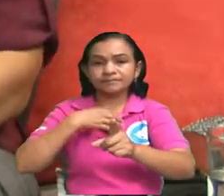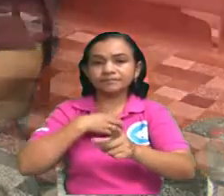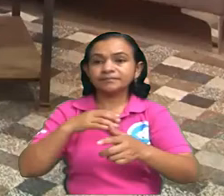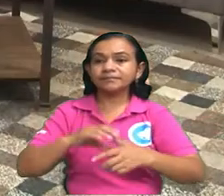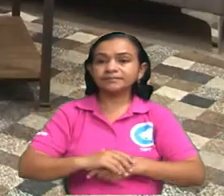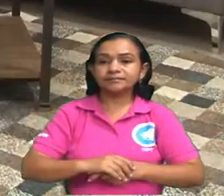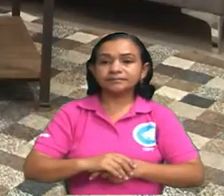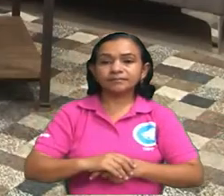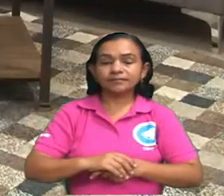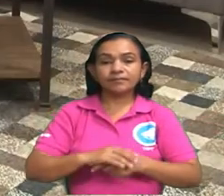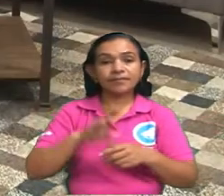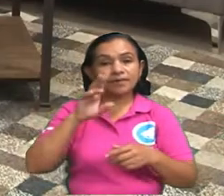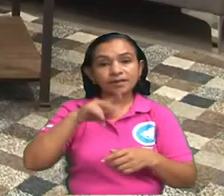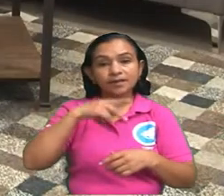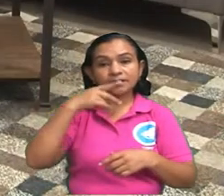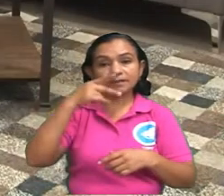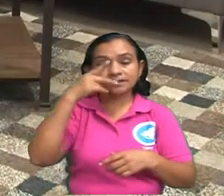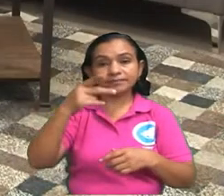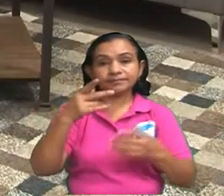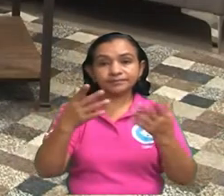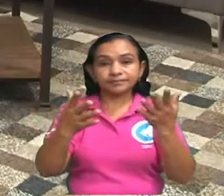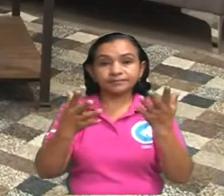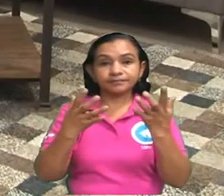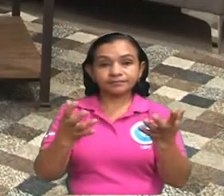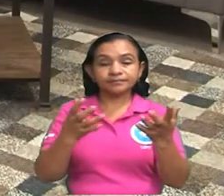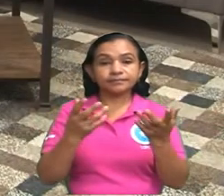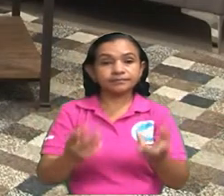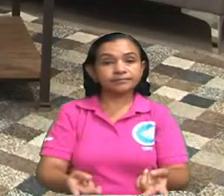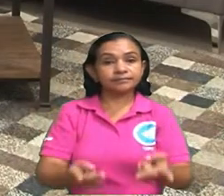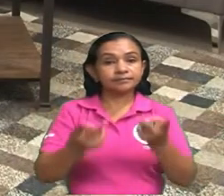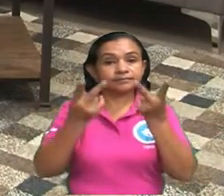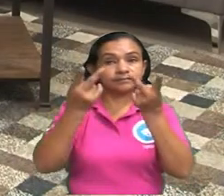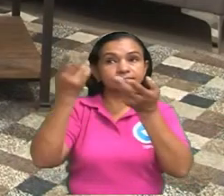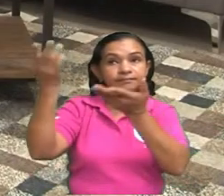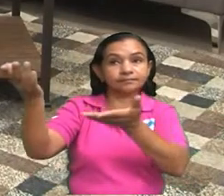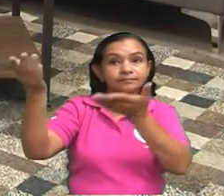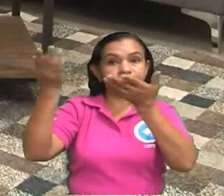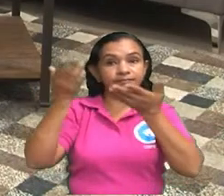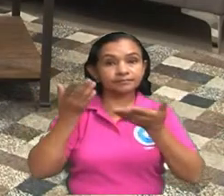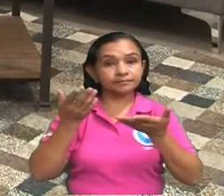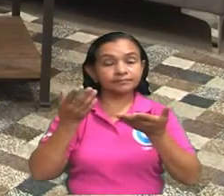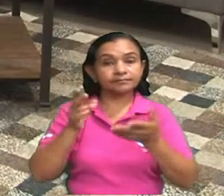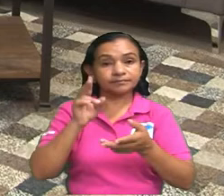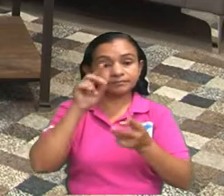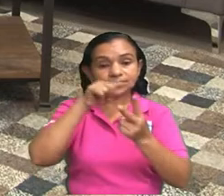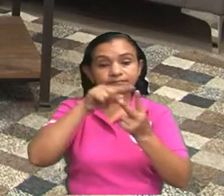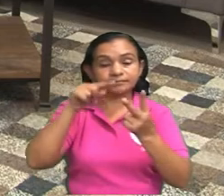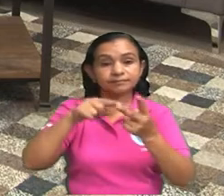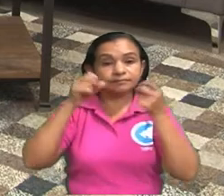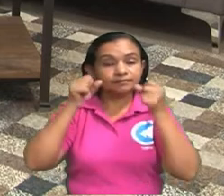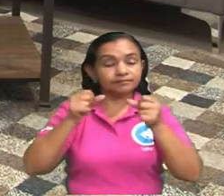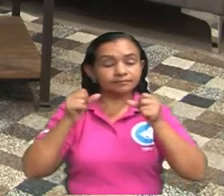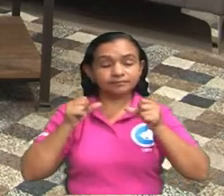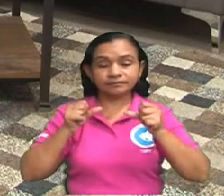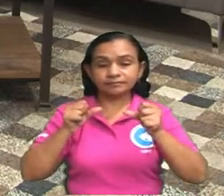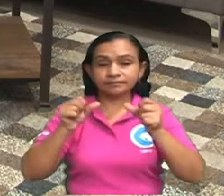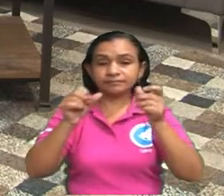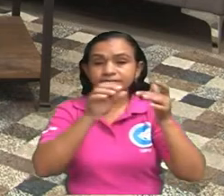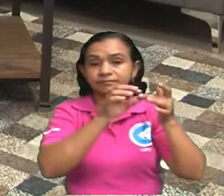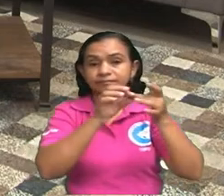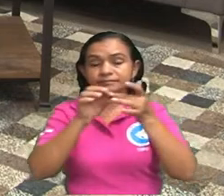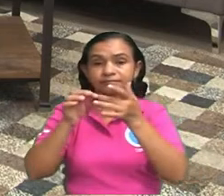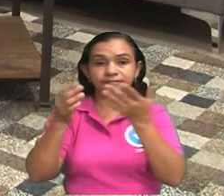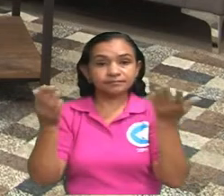esa palabra quisiera descansar un momento a partir de la vida y legado de estos dos inmortales. sin duda alguna, creo